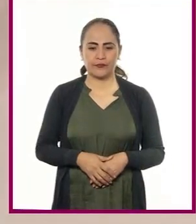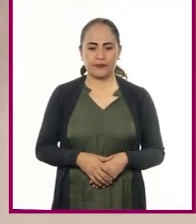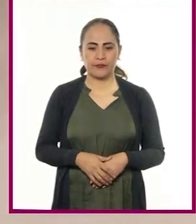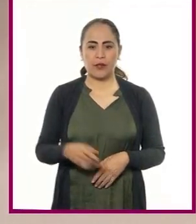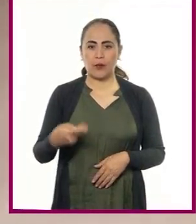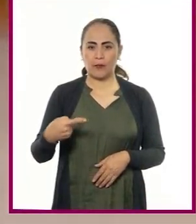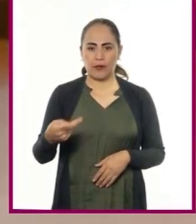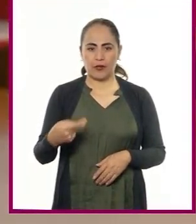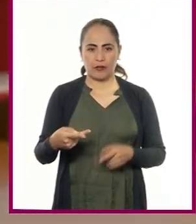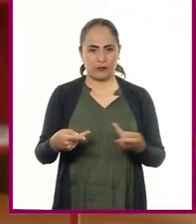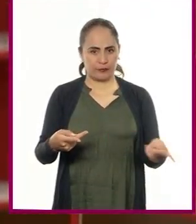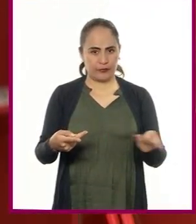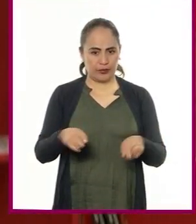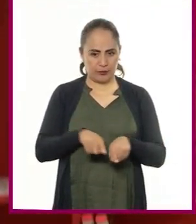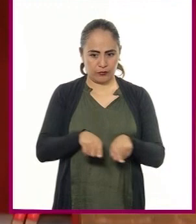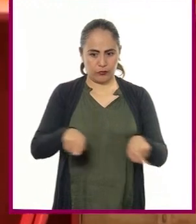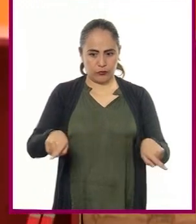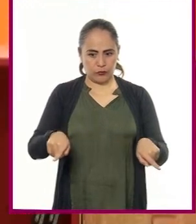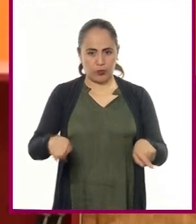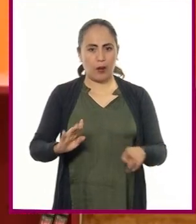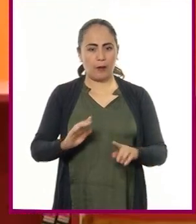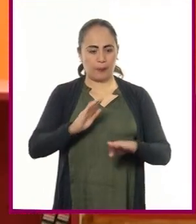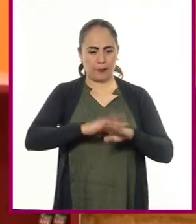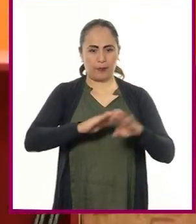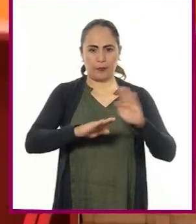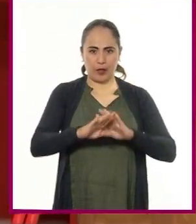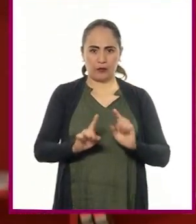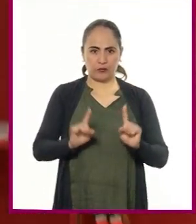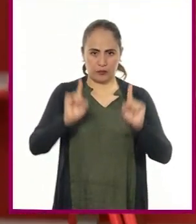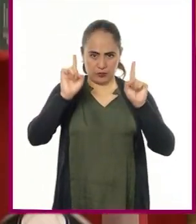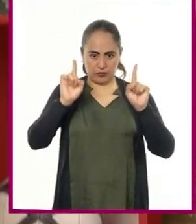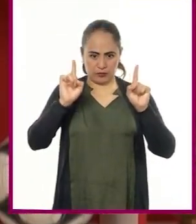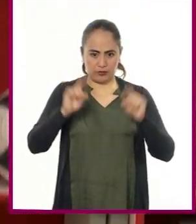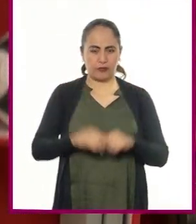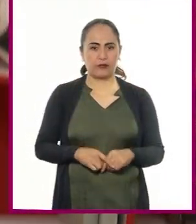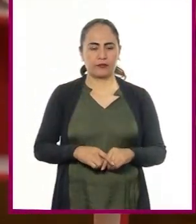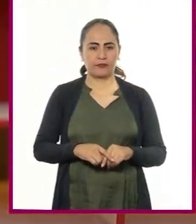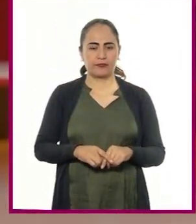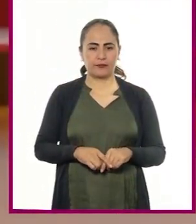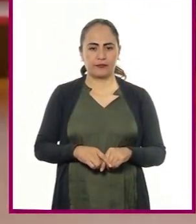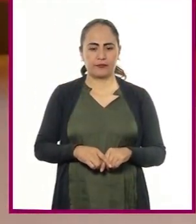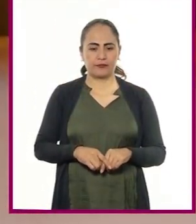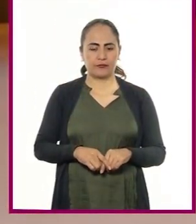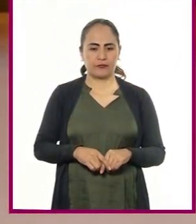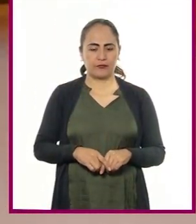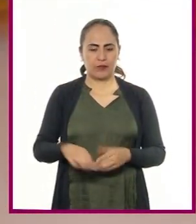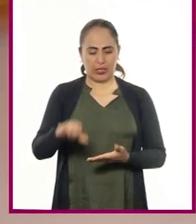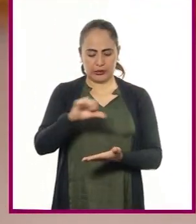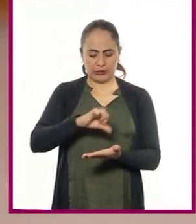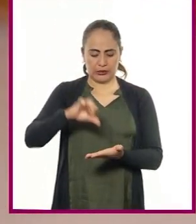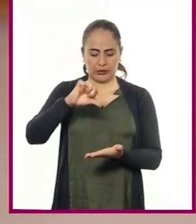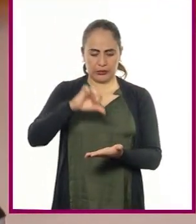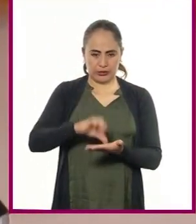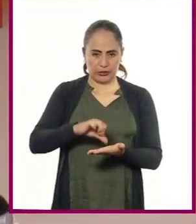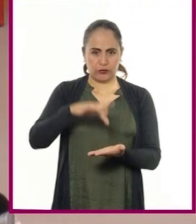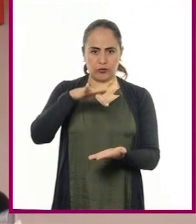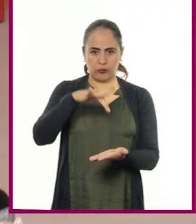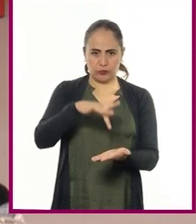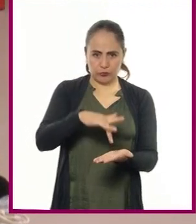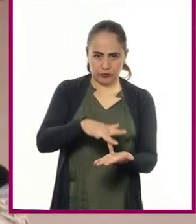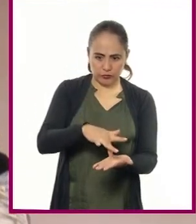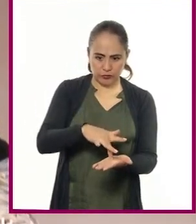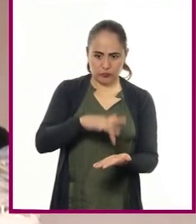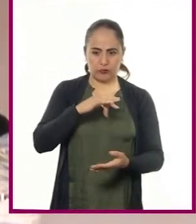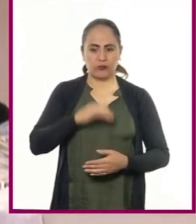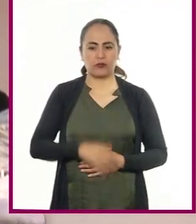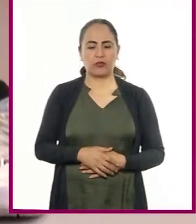Piernas separadas, brazos arriba y tocamos el centro. Ahí bajamos